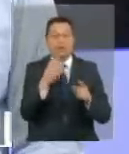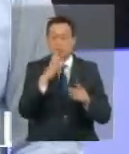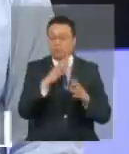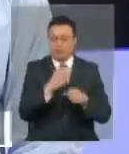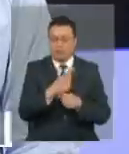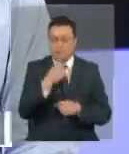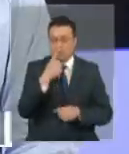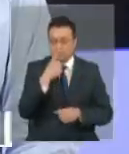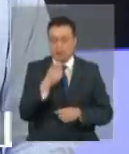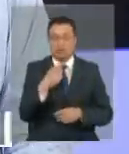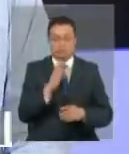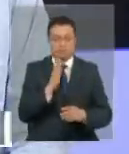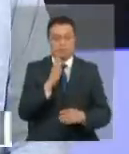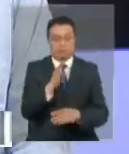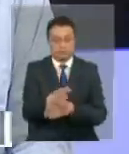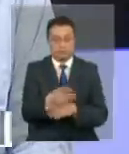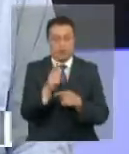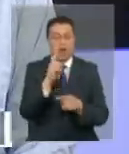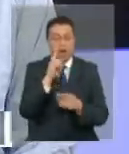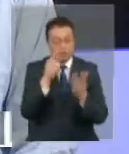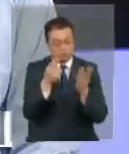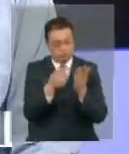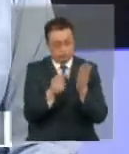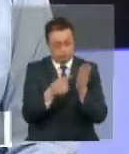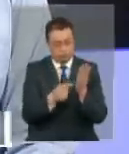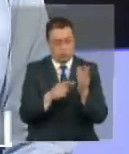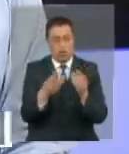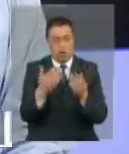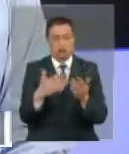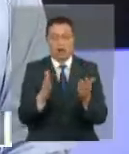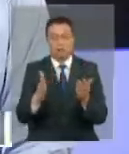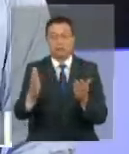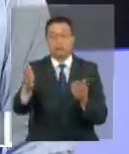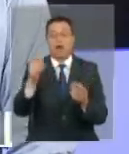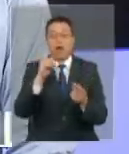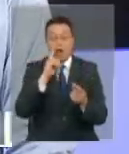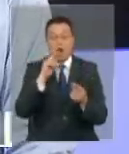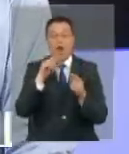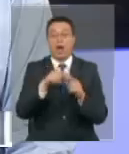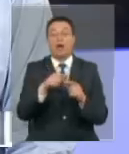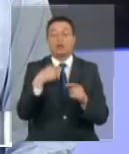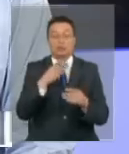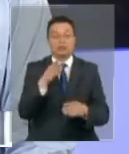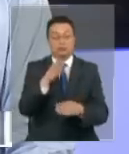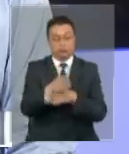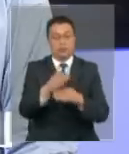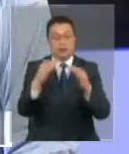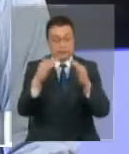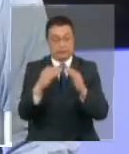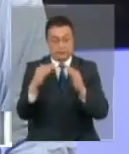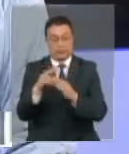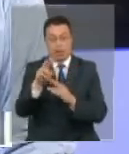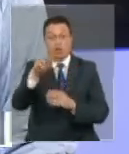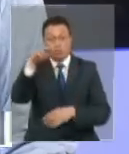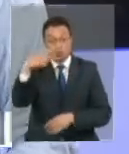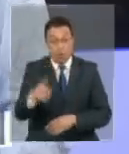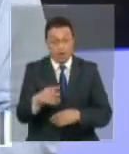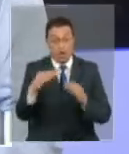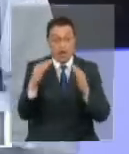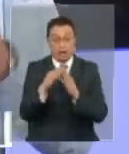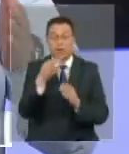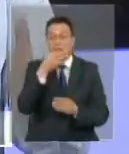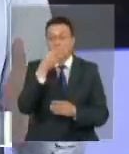súper seria. Vamos a llegar, entiendo que hay un catastro bastante avanzado, nosotros lo terminaremos e iremos a estas propiedades y le diremos a los dueños de las